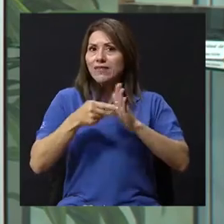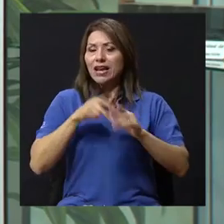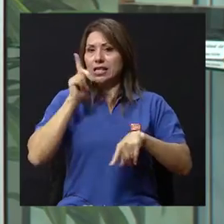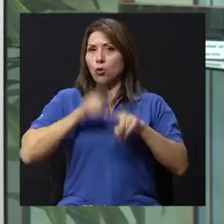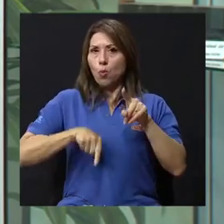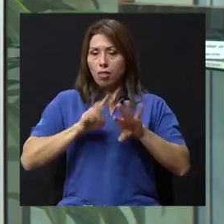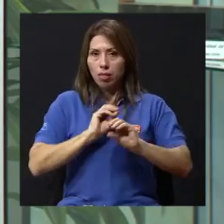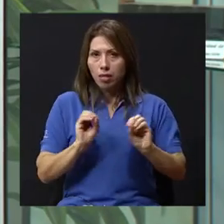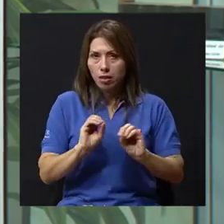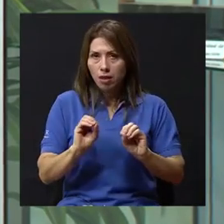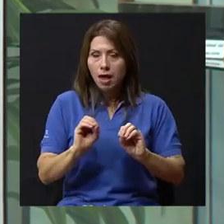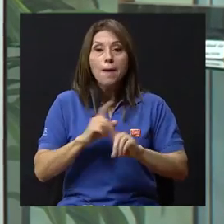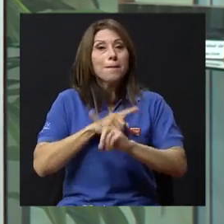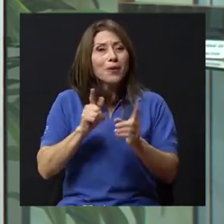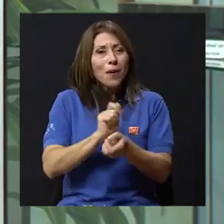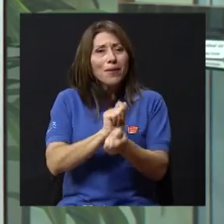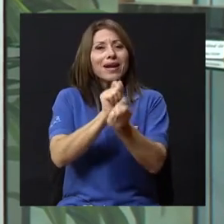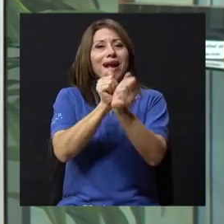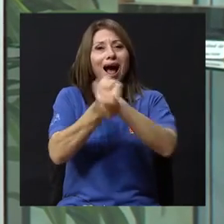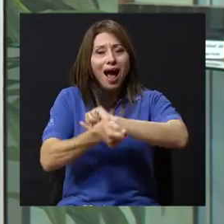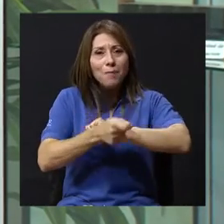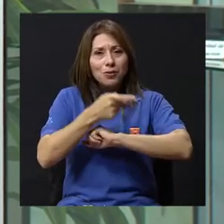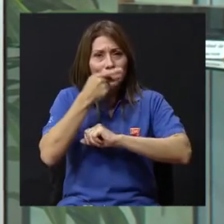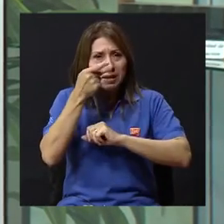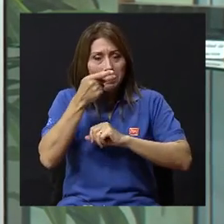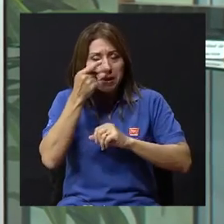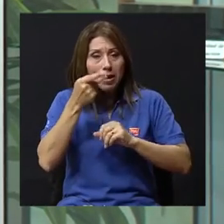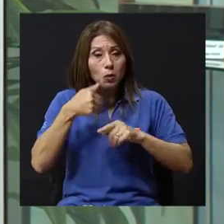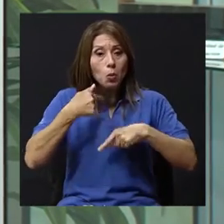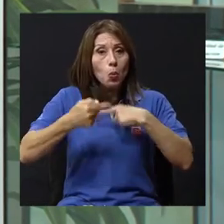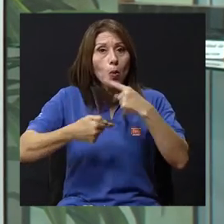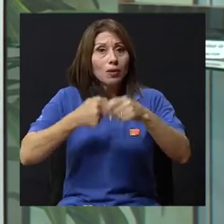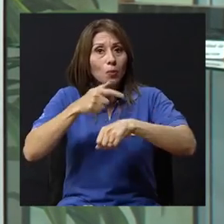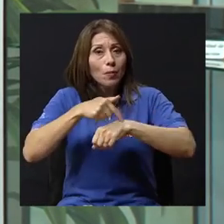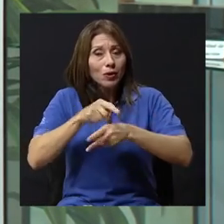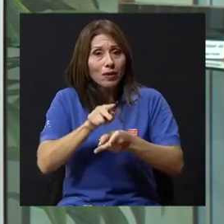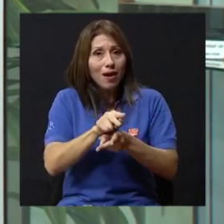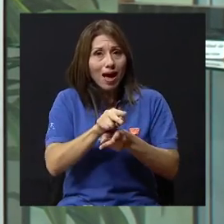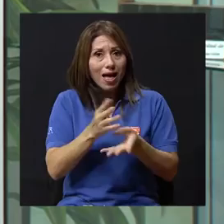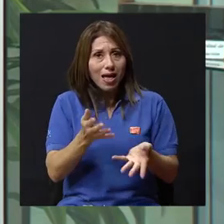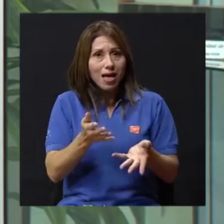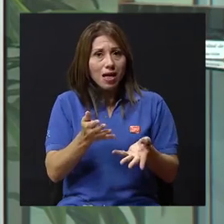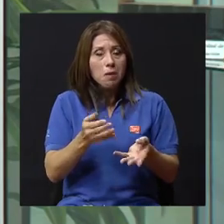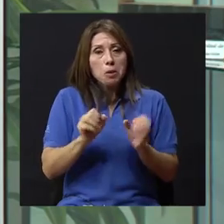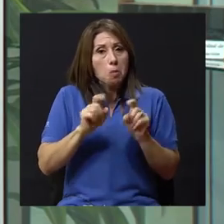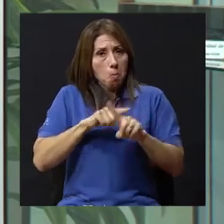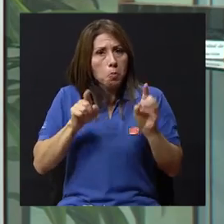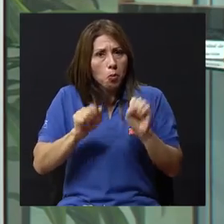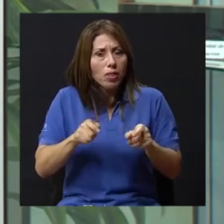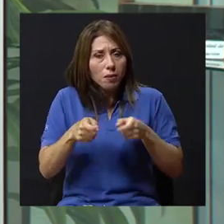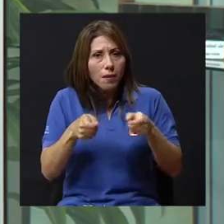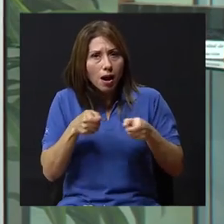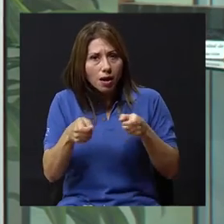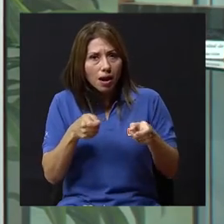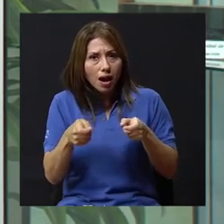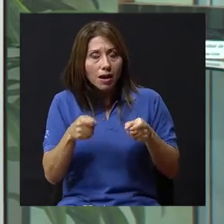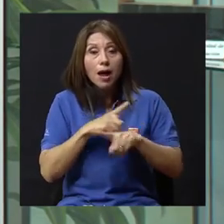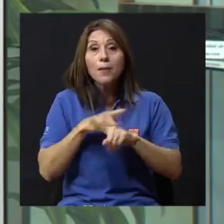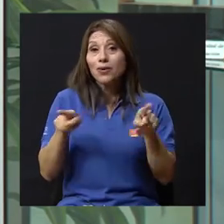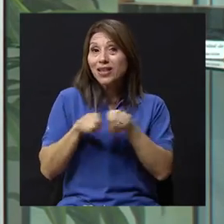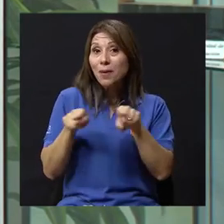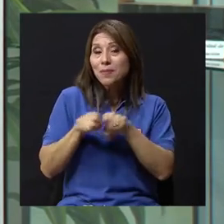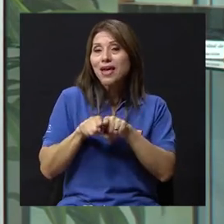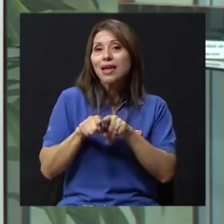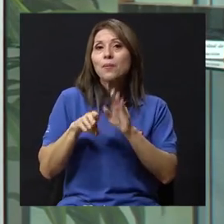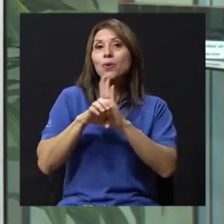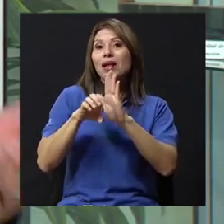disfunción, cambios en la erección que pueden ser perfectamente manejables, ¿verdad? Y también puede haber cambios en si el